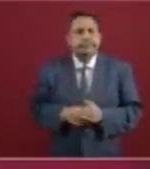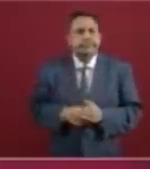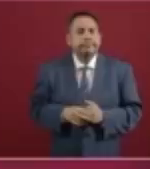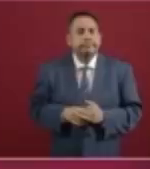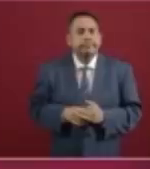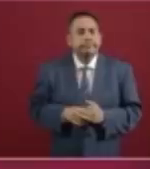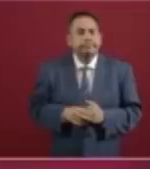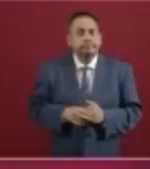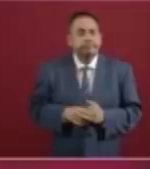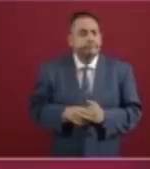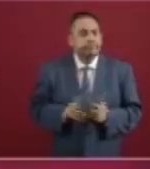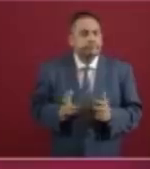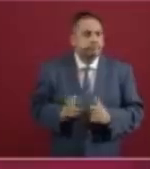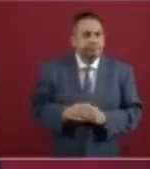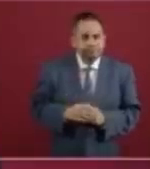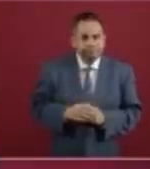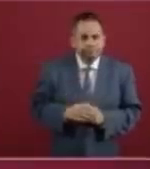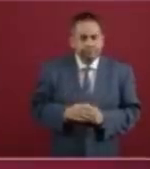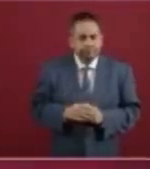se